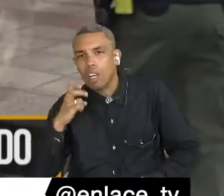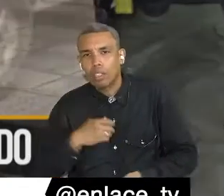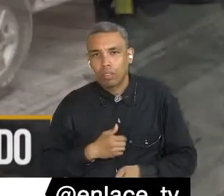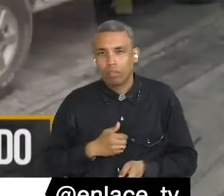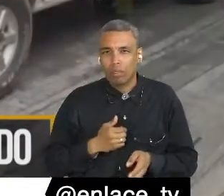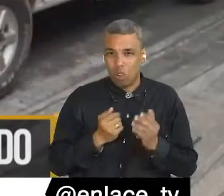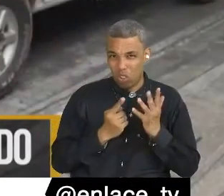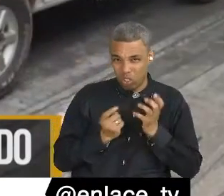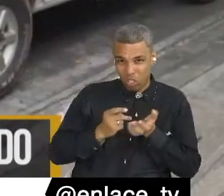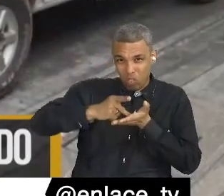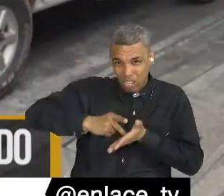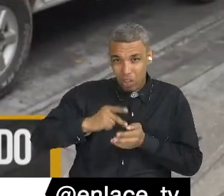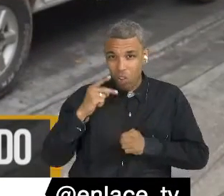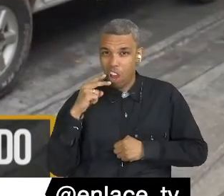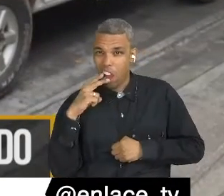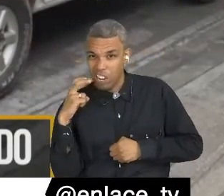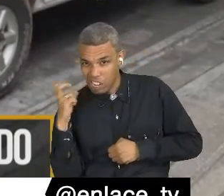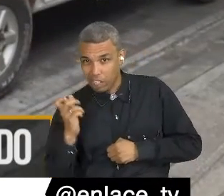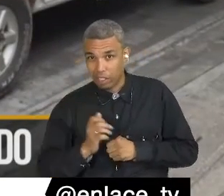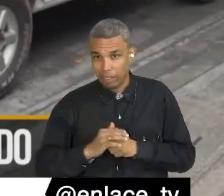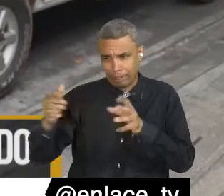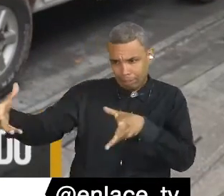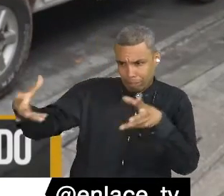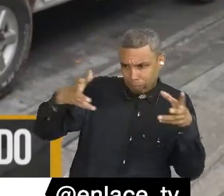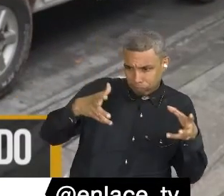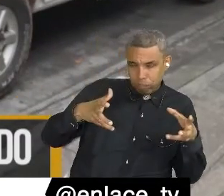de carne, de los cuales 400 han sido